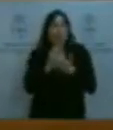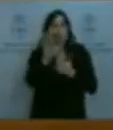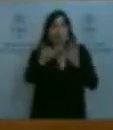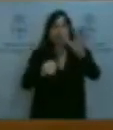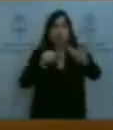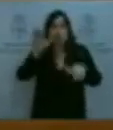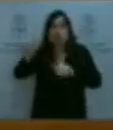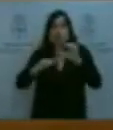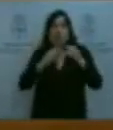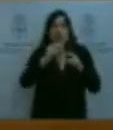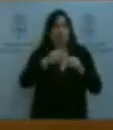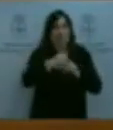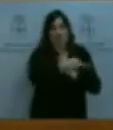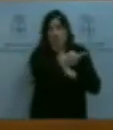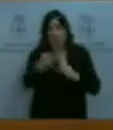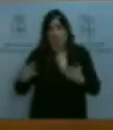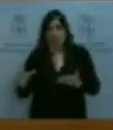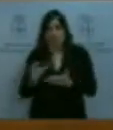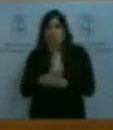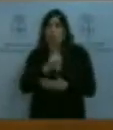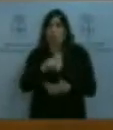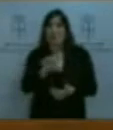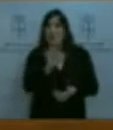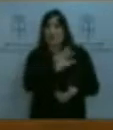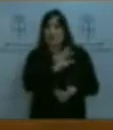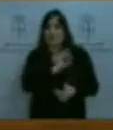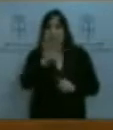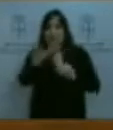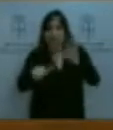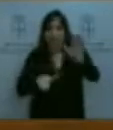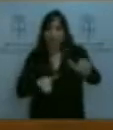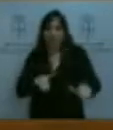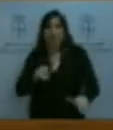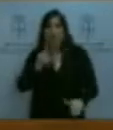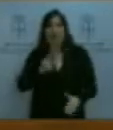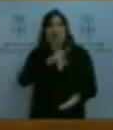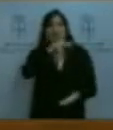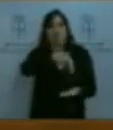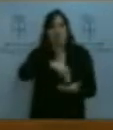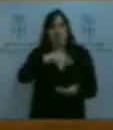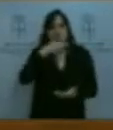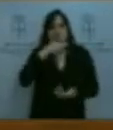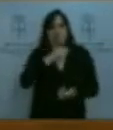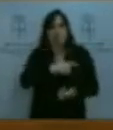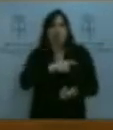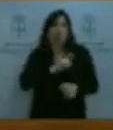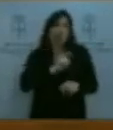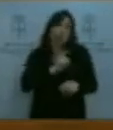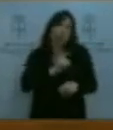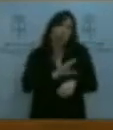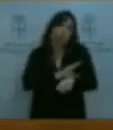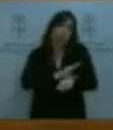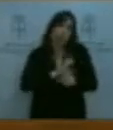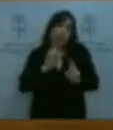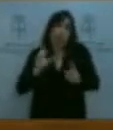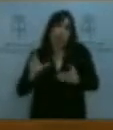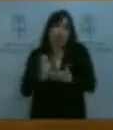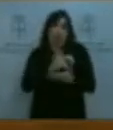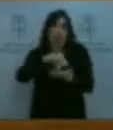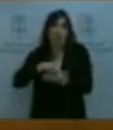Senado comparecieron los distintos consejeros de Educación, entre ellos nuestro consejero de Educación, el señor Genaro Alonso, para